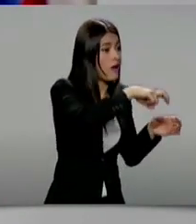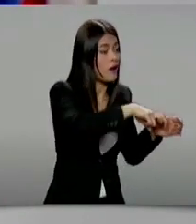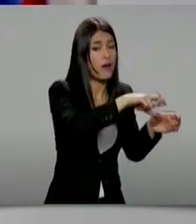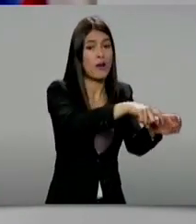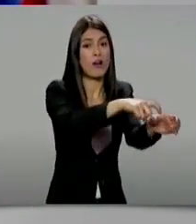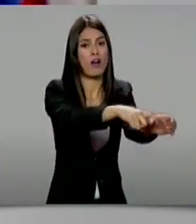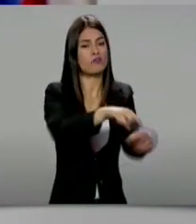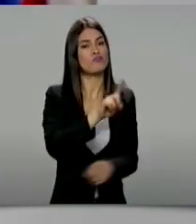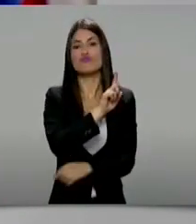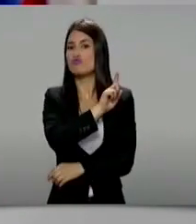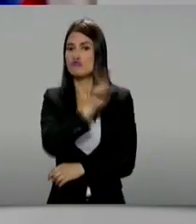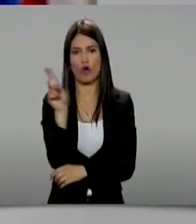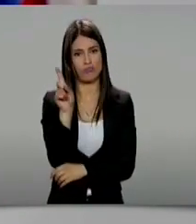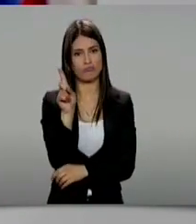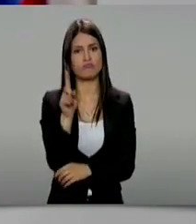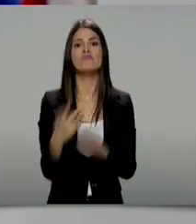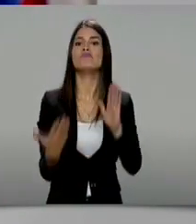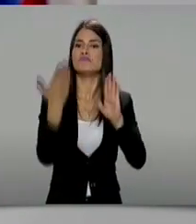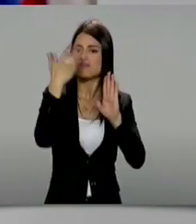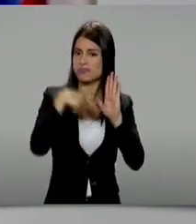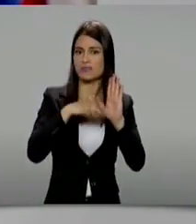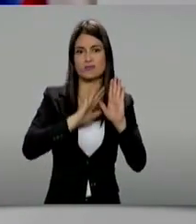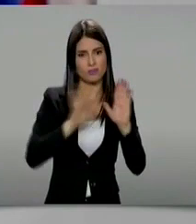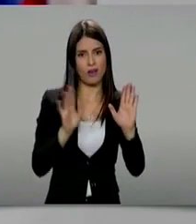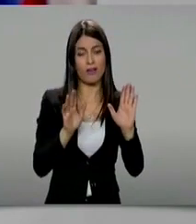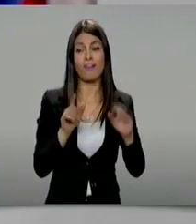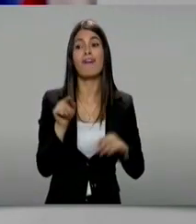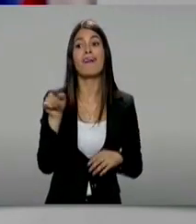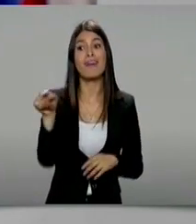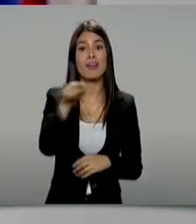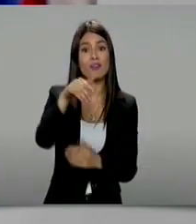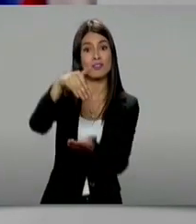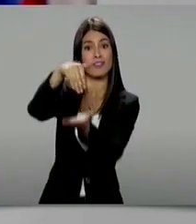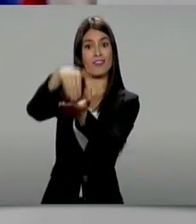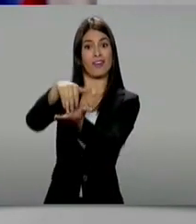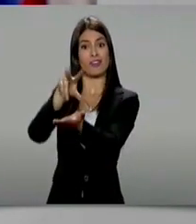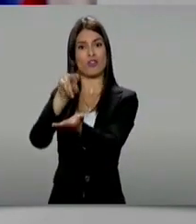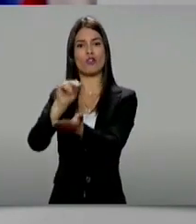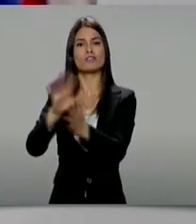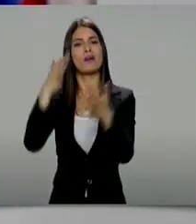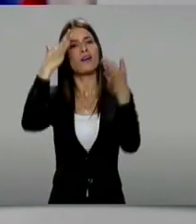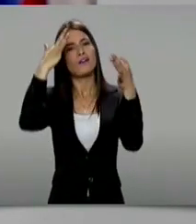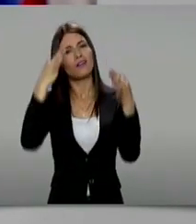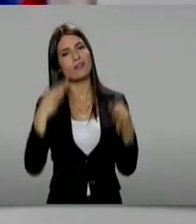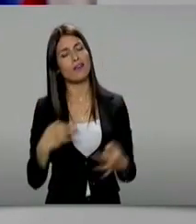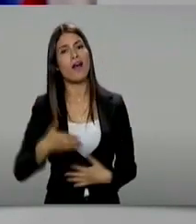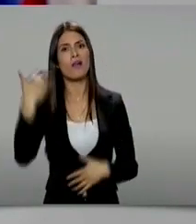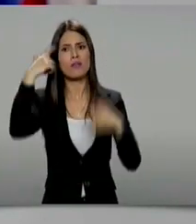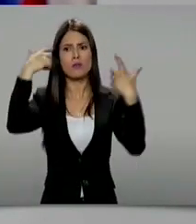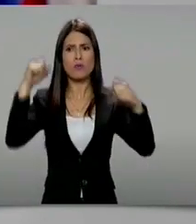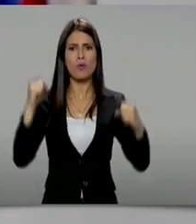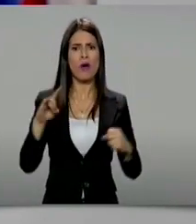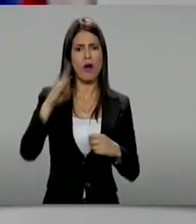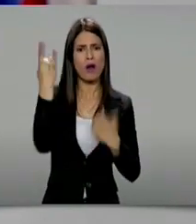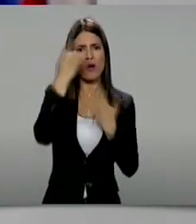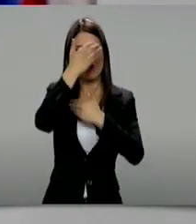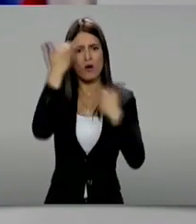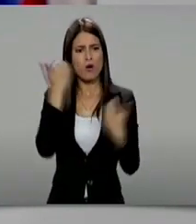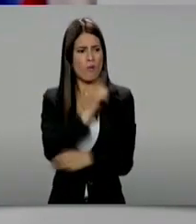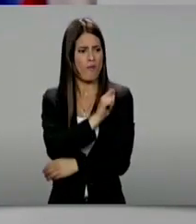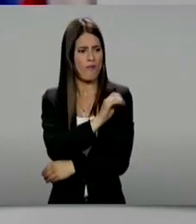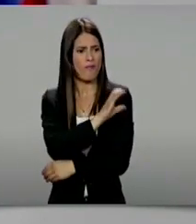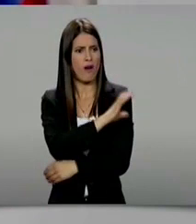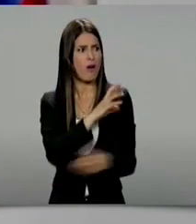esta modificación dejó satisfechos a muchos de los voceros del no que habían expresado preocupación por este tema por